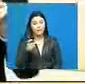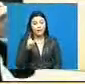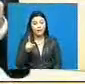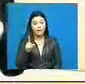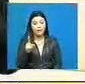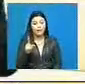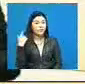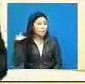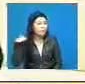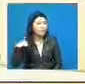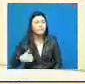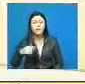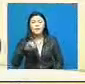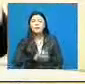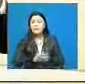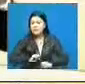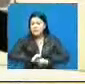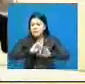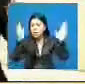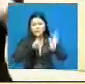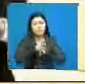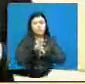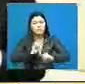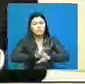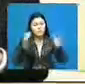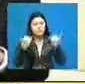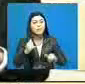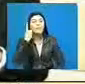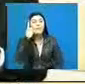hecho, ese mensaje es tan consistente que ayer,